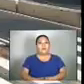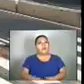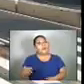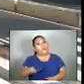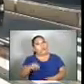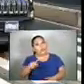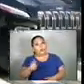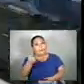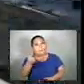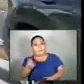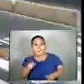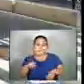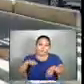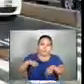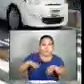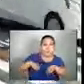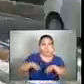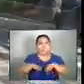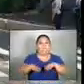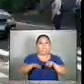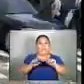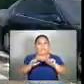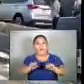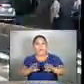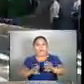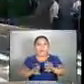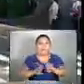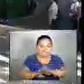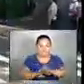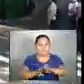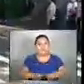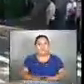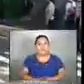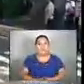Otros, a una cierta velocidad, se les hace imposible detenerse.